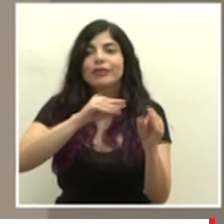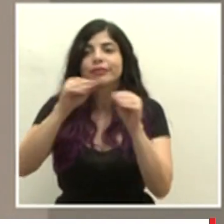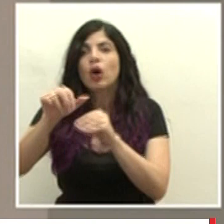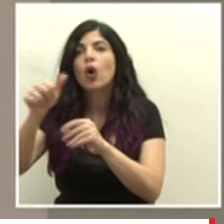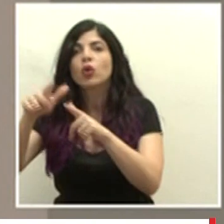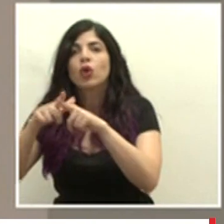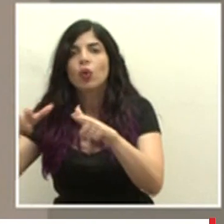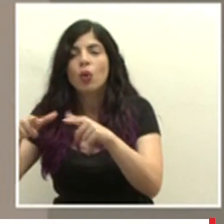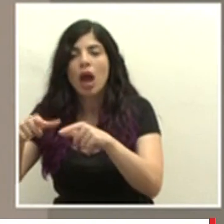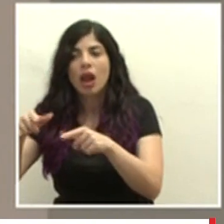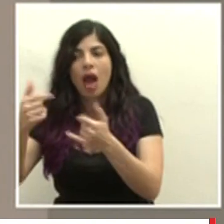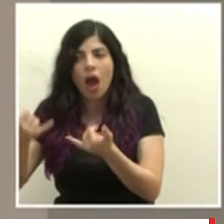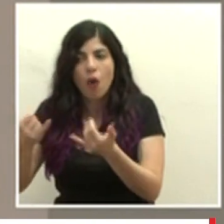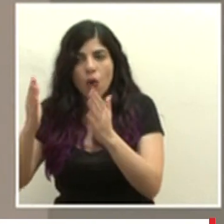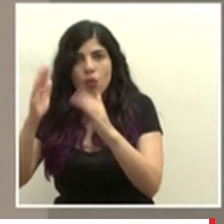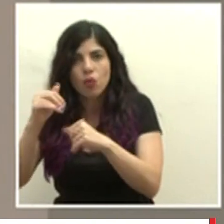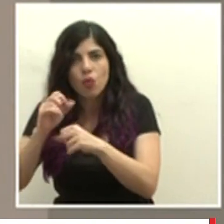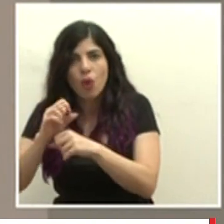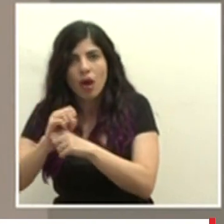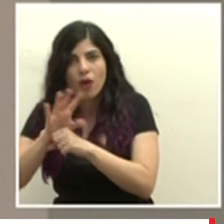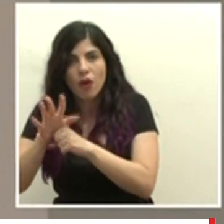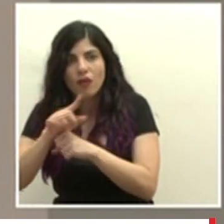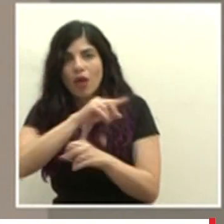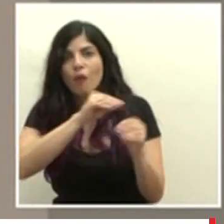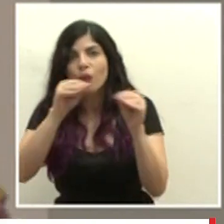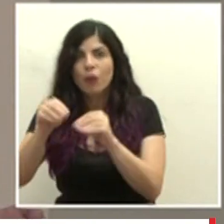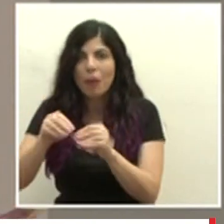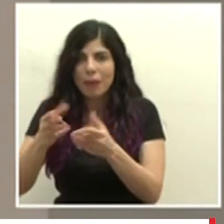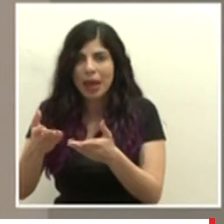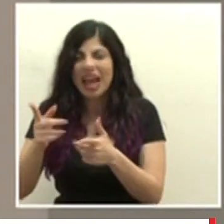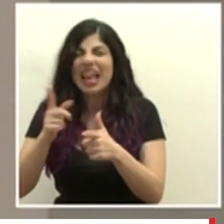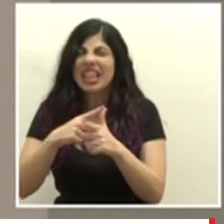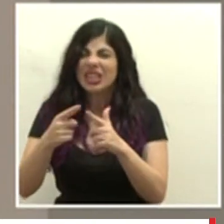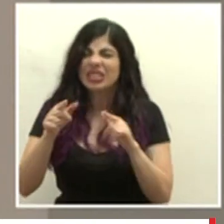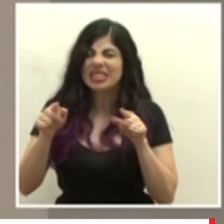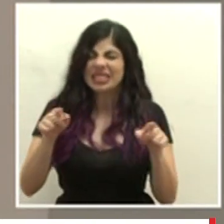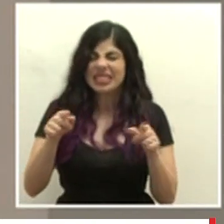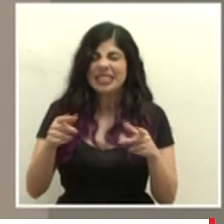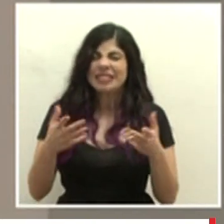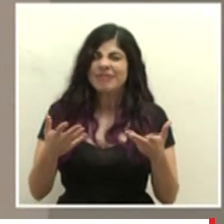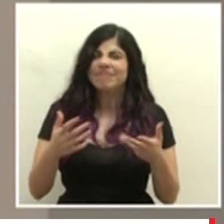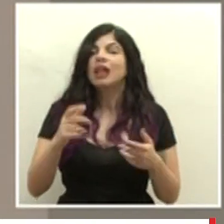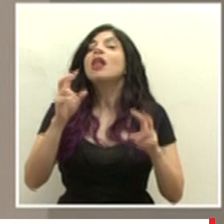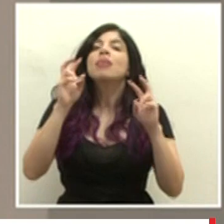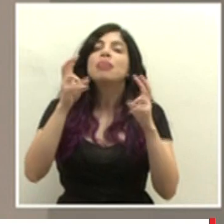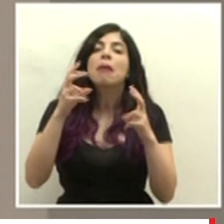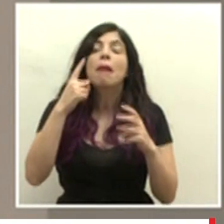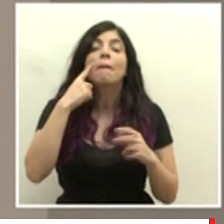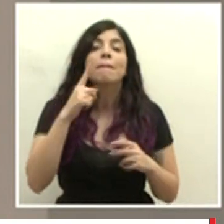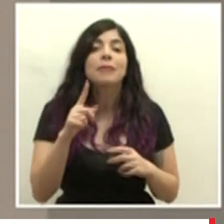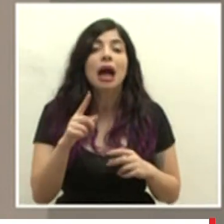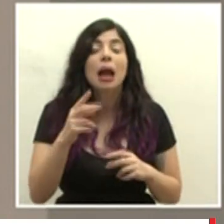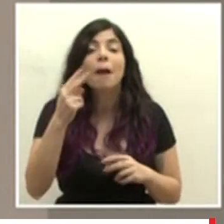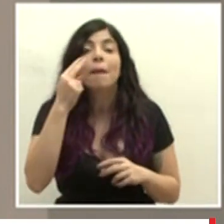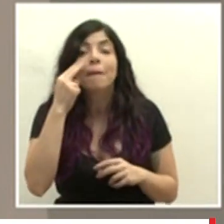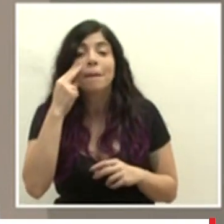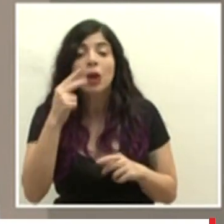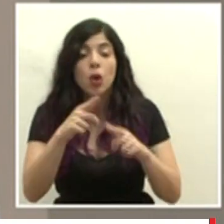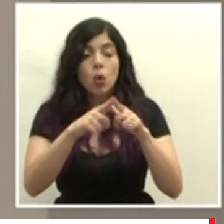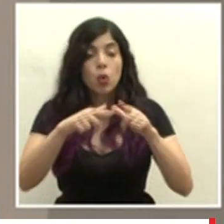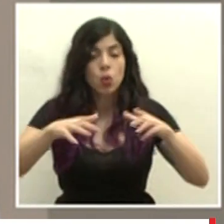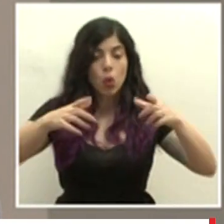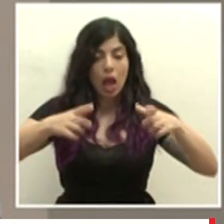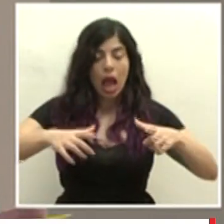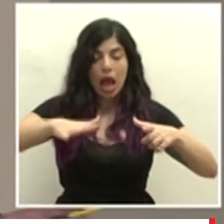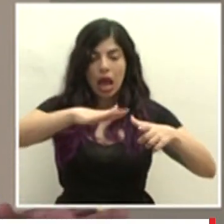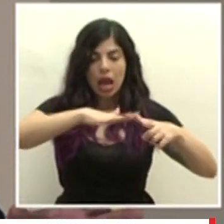donde no tienen casos en este momento. Así que creo que en esto hacemos todo un asunto de no solamente ver el distrito como tal,